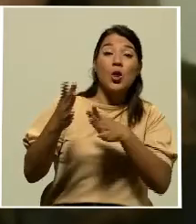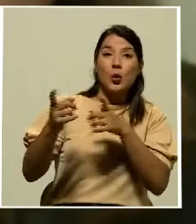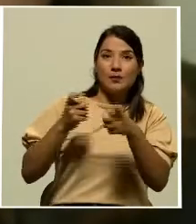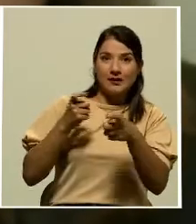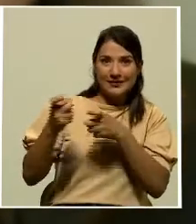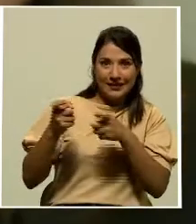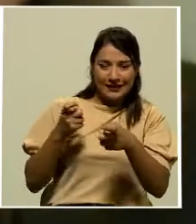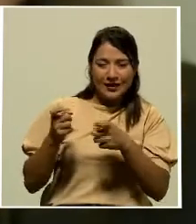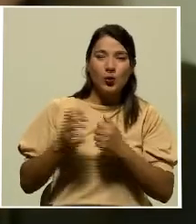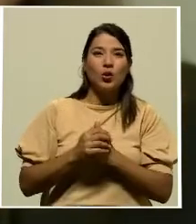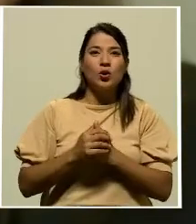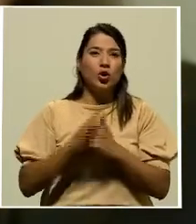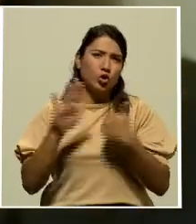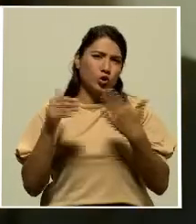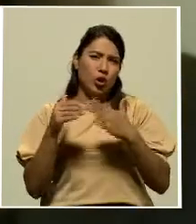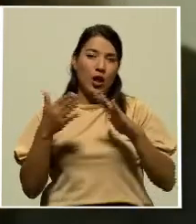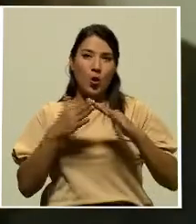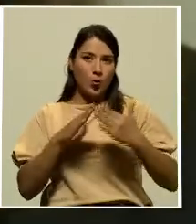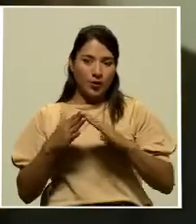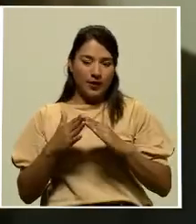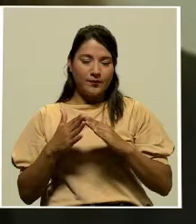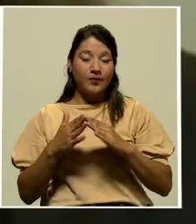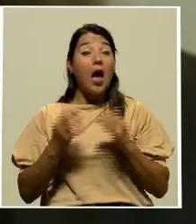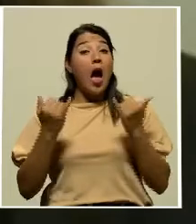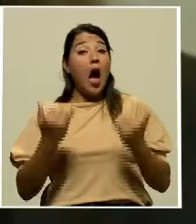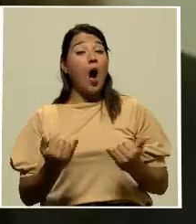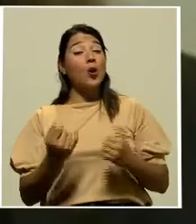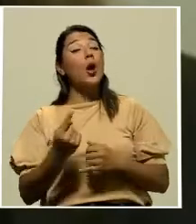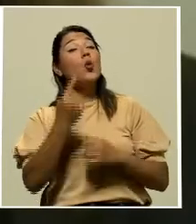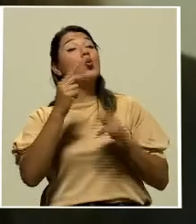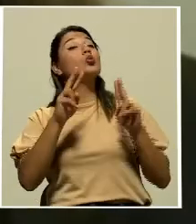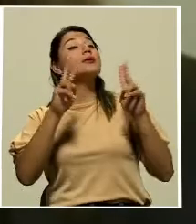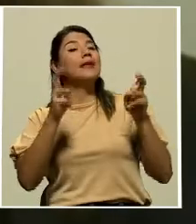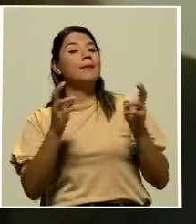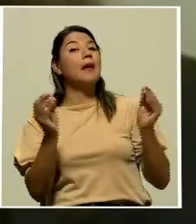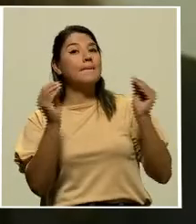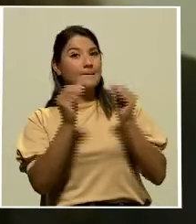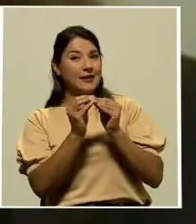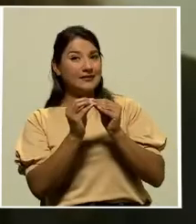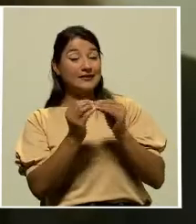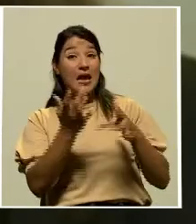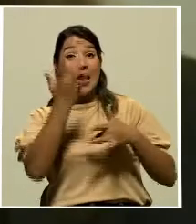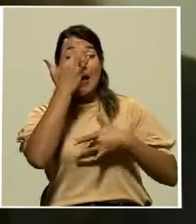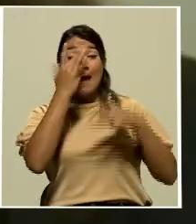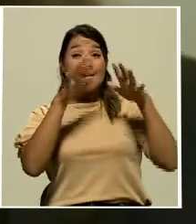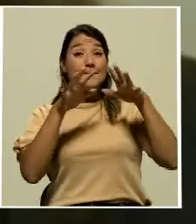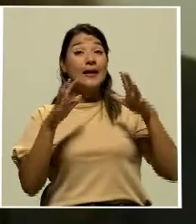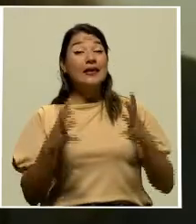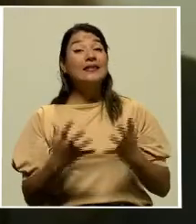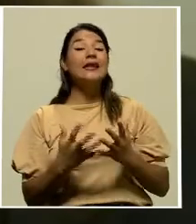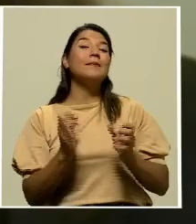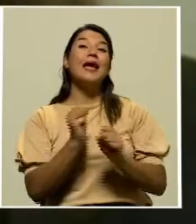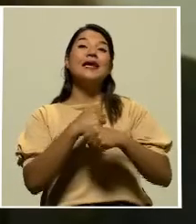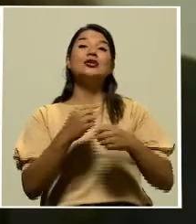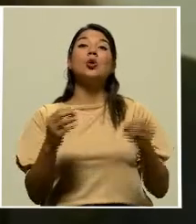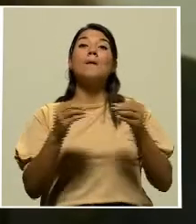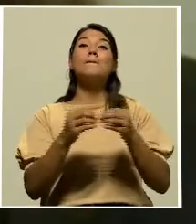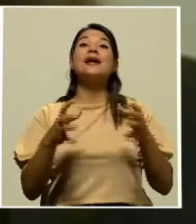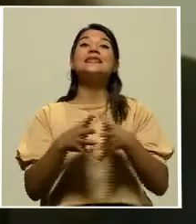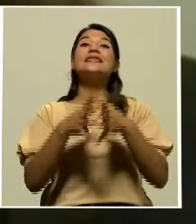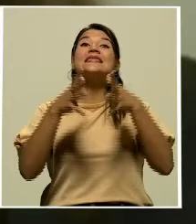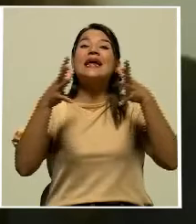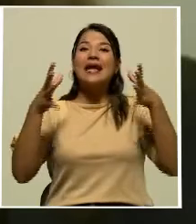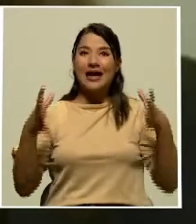escuelas, en la comunidad. Ahora, un tema, doña Patricia. La pandemia agrandó la brecha